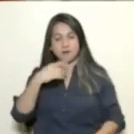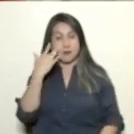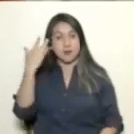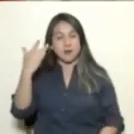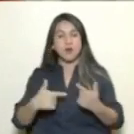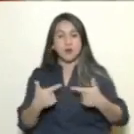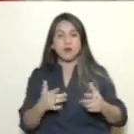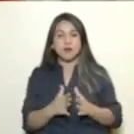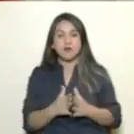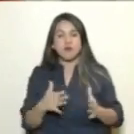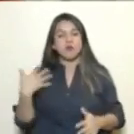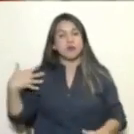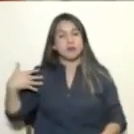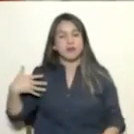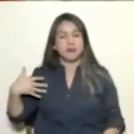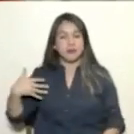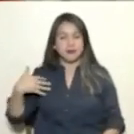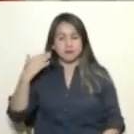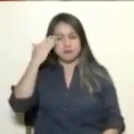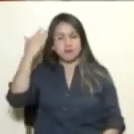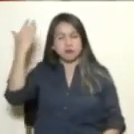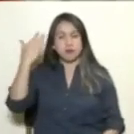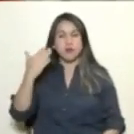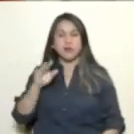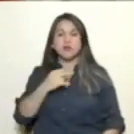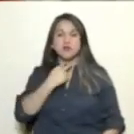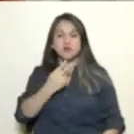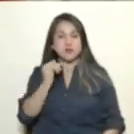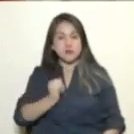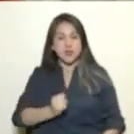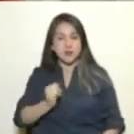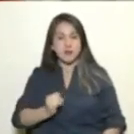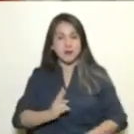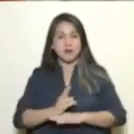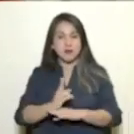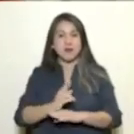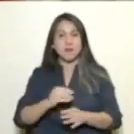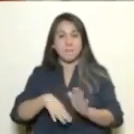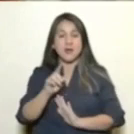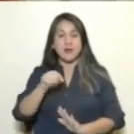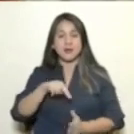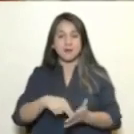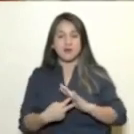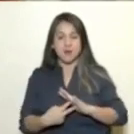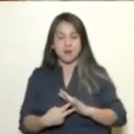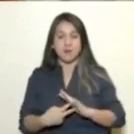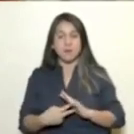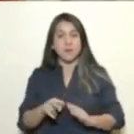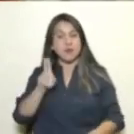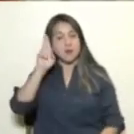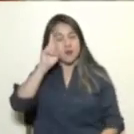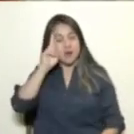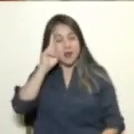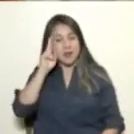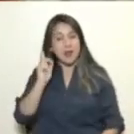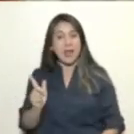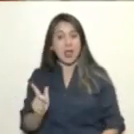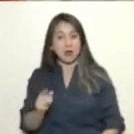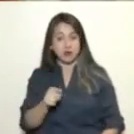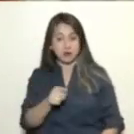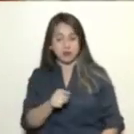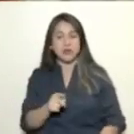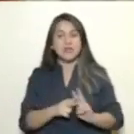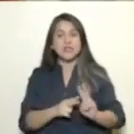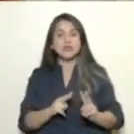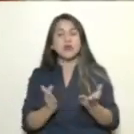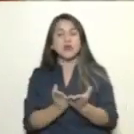política muy relevante y muy importante, su voz siempre, sobre todo en esta crisis. Hay que recordar que Ricardo Lagos